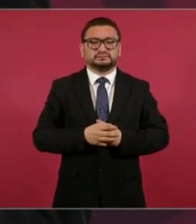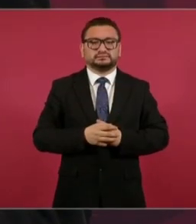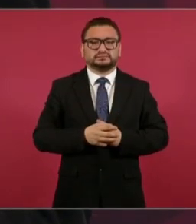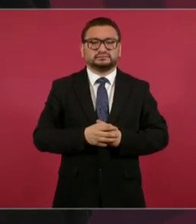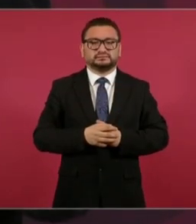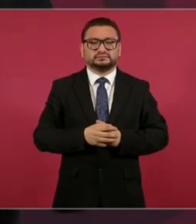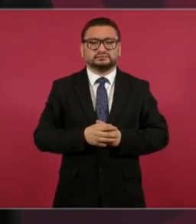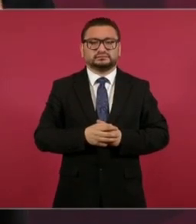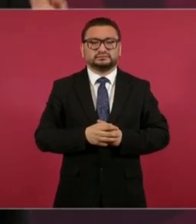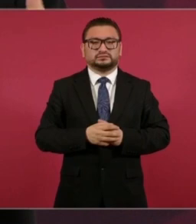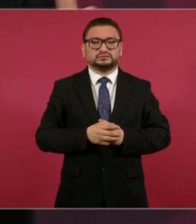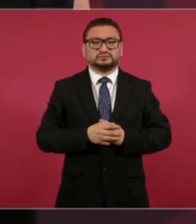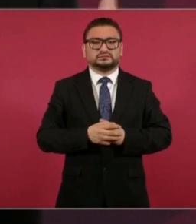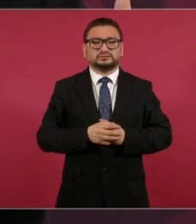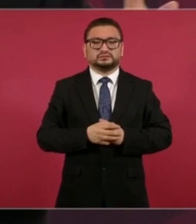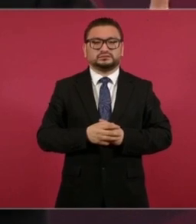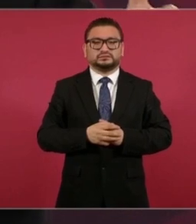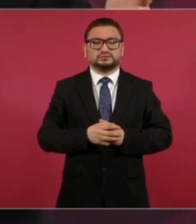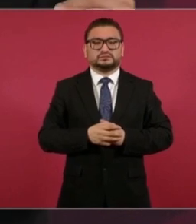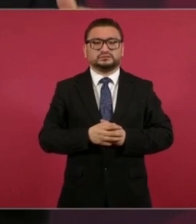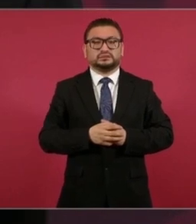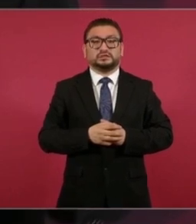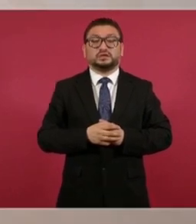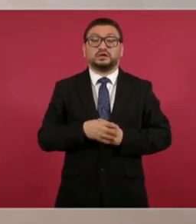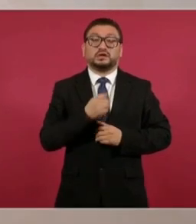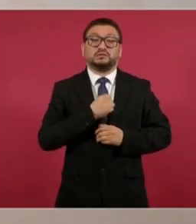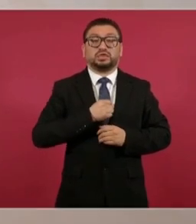ahí puro